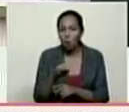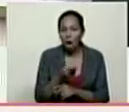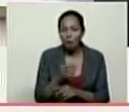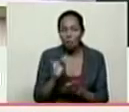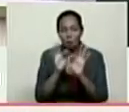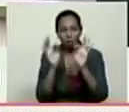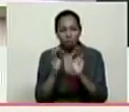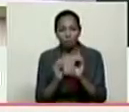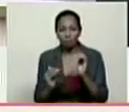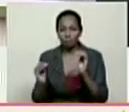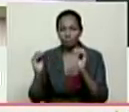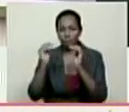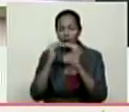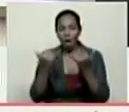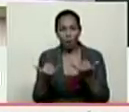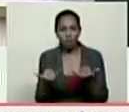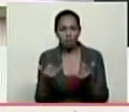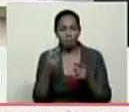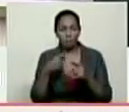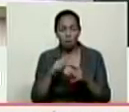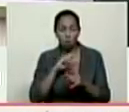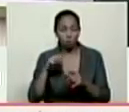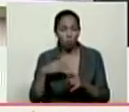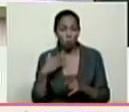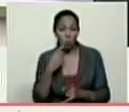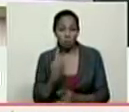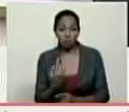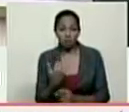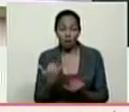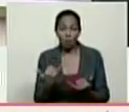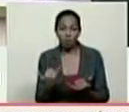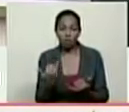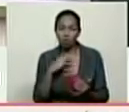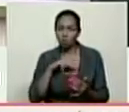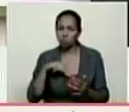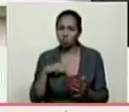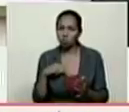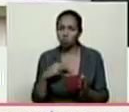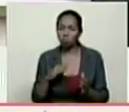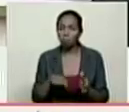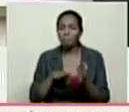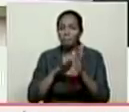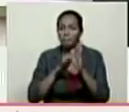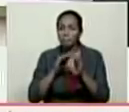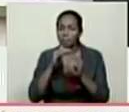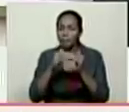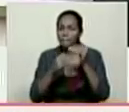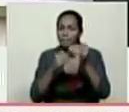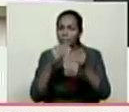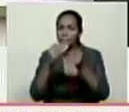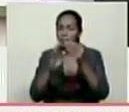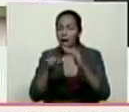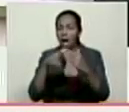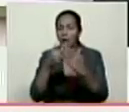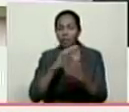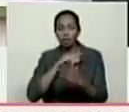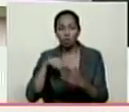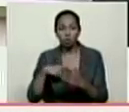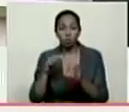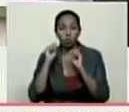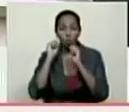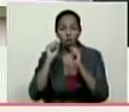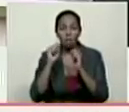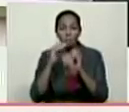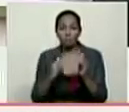estabilidad, debemos decir que vamos a ir avanzando hasta que logremos la plena